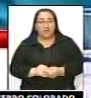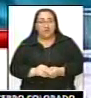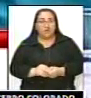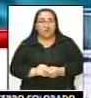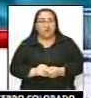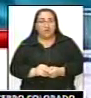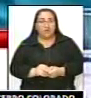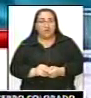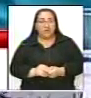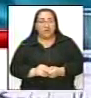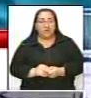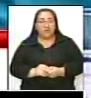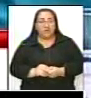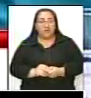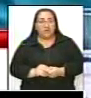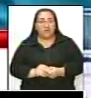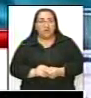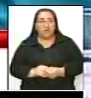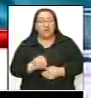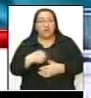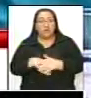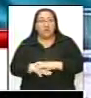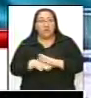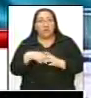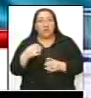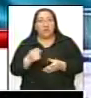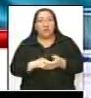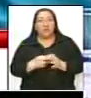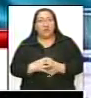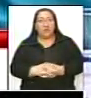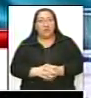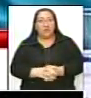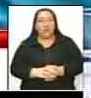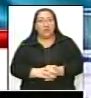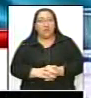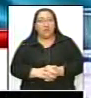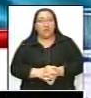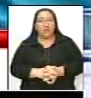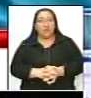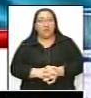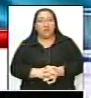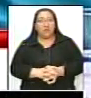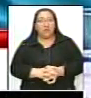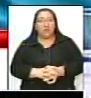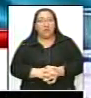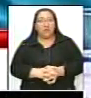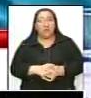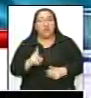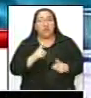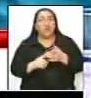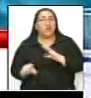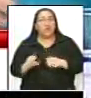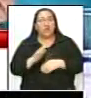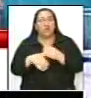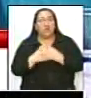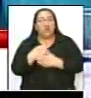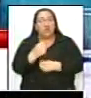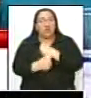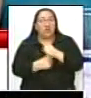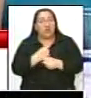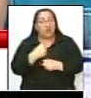en la fuente de financiamiento, si es interna o externa, ¿no? Además es algo que se hace todos los años, ¿no? Desde que yo